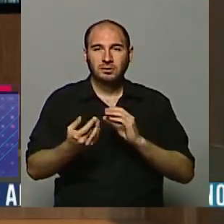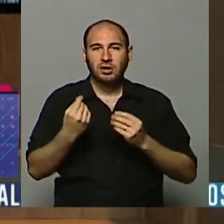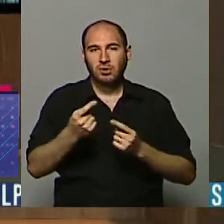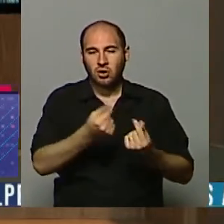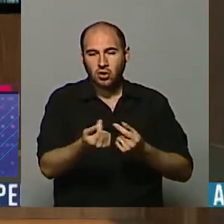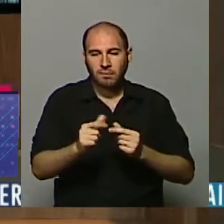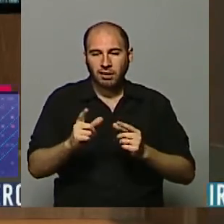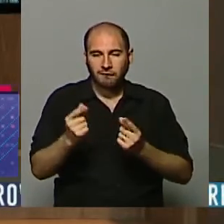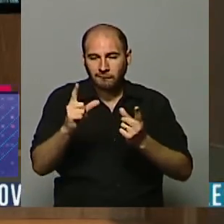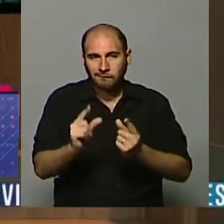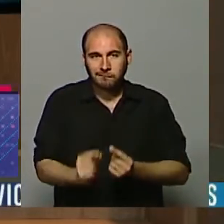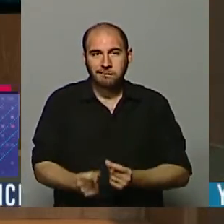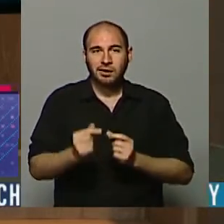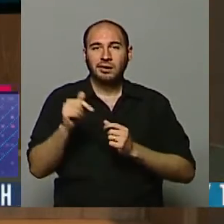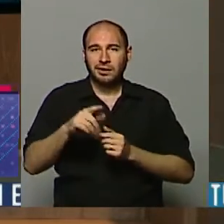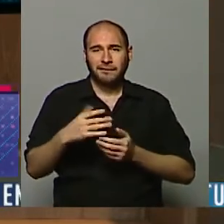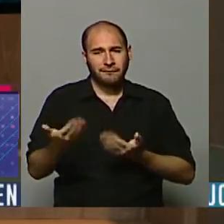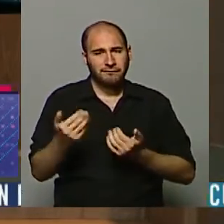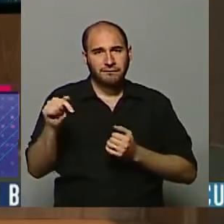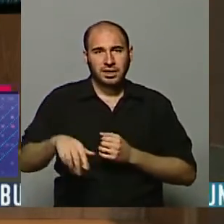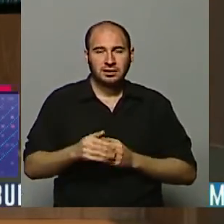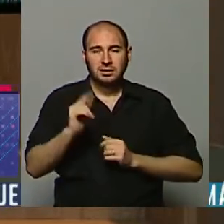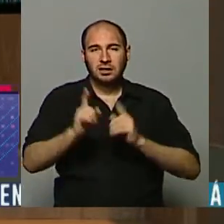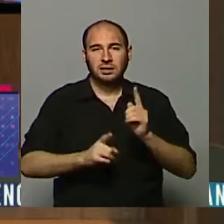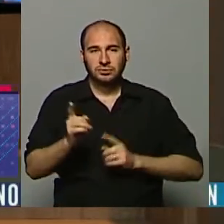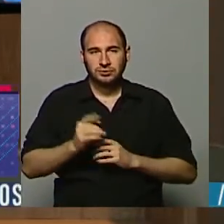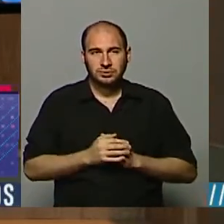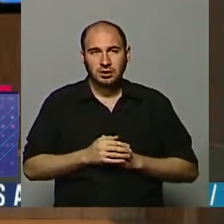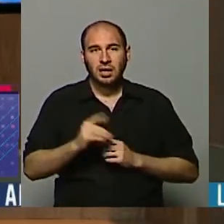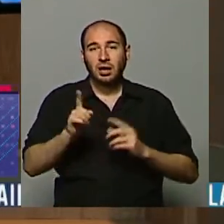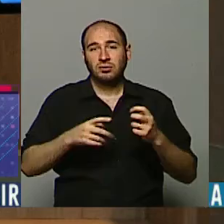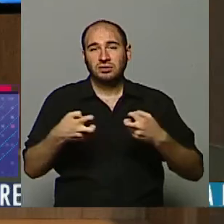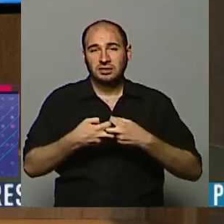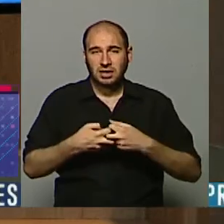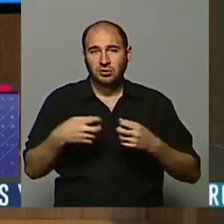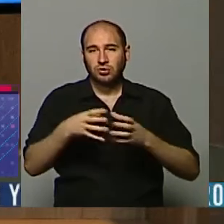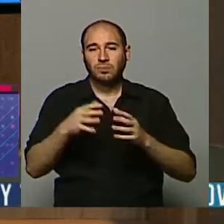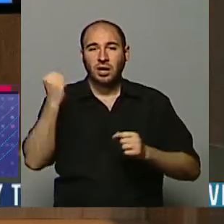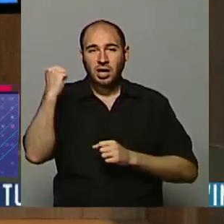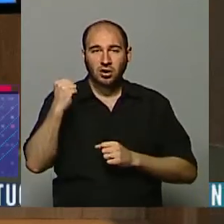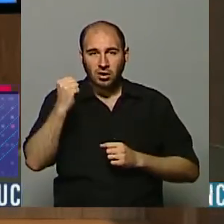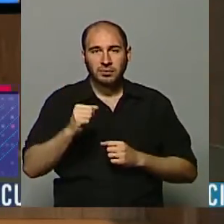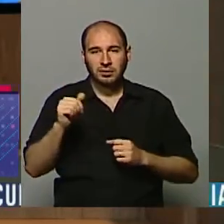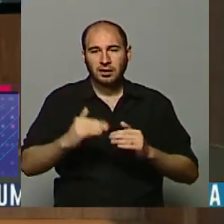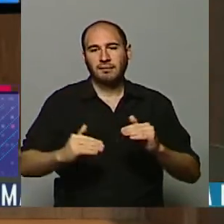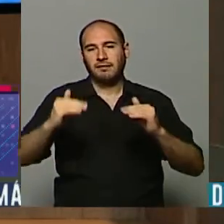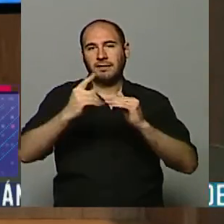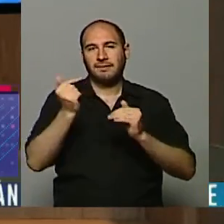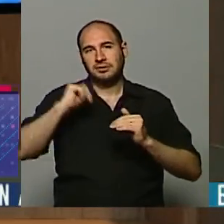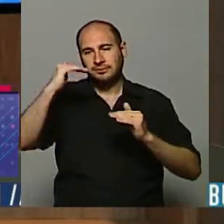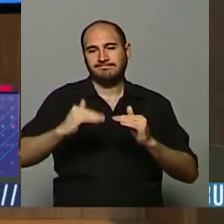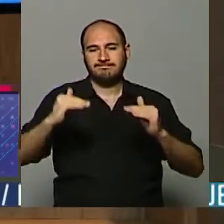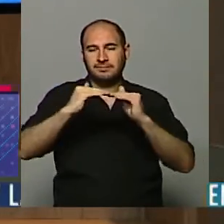el poder adquisitivo los salarios que vienen atrasados. Algunos gremios, algunos sectores económicos no lograron equipararse con la